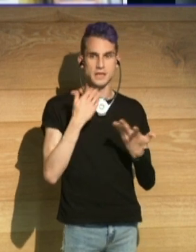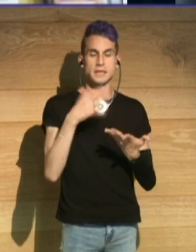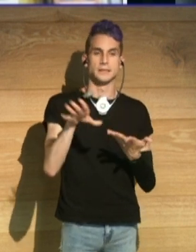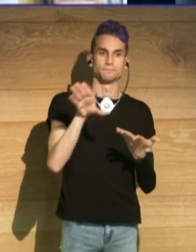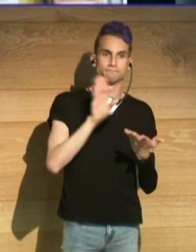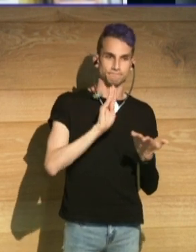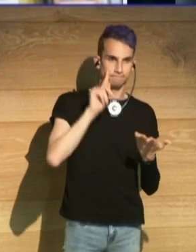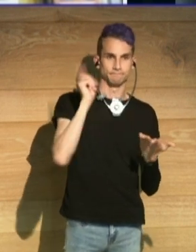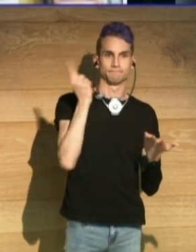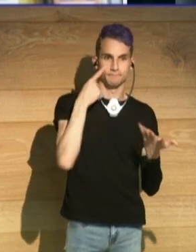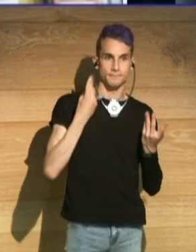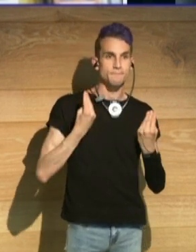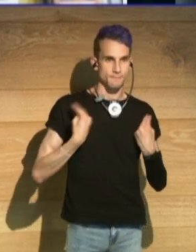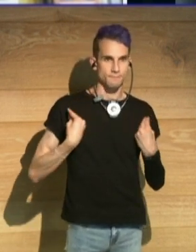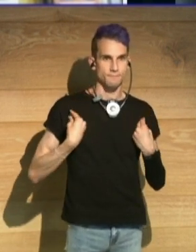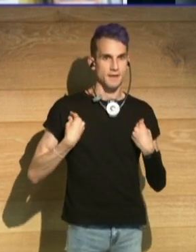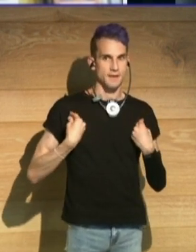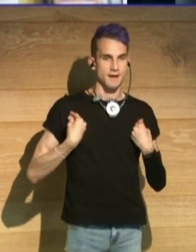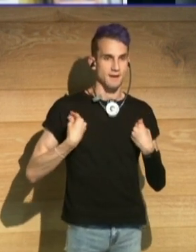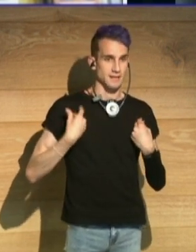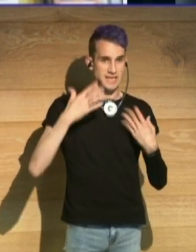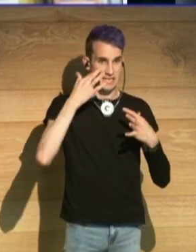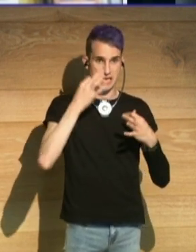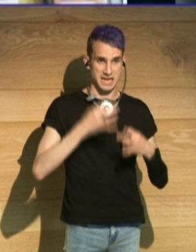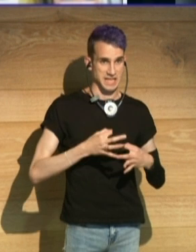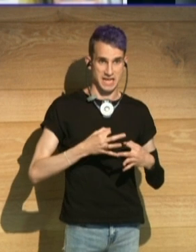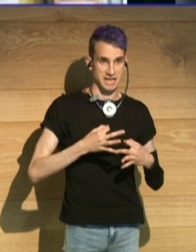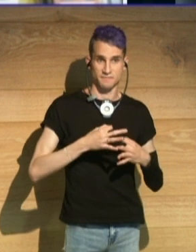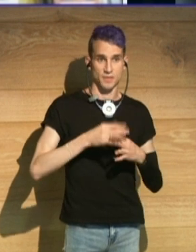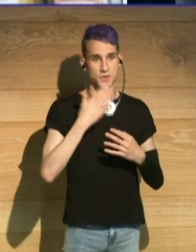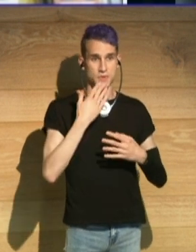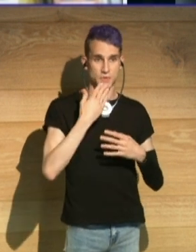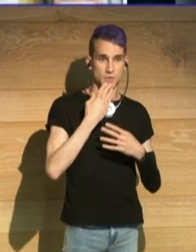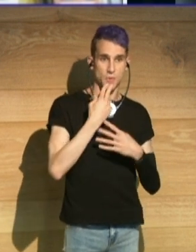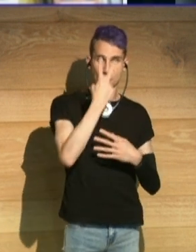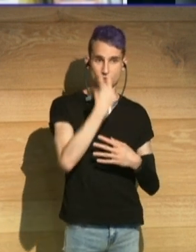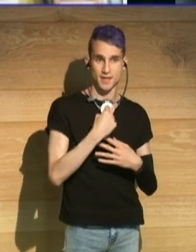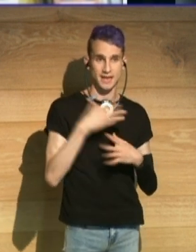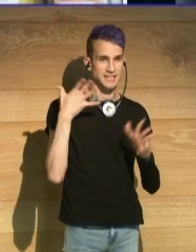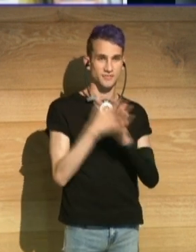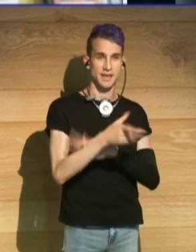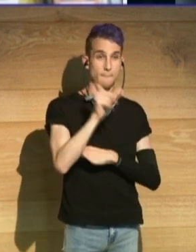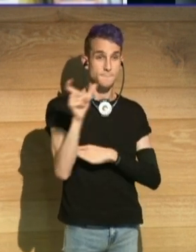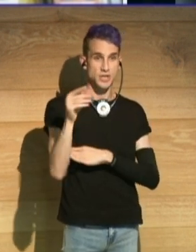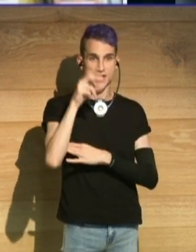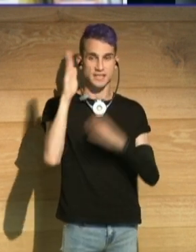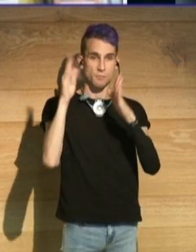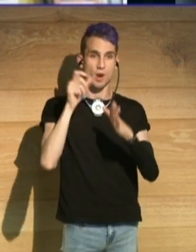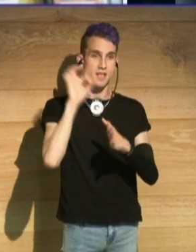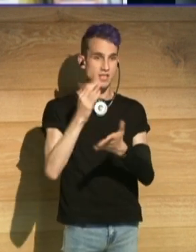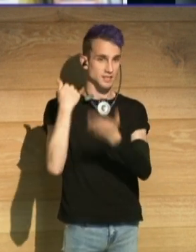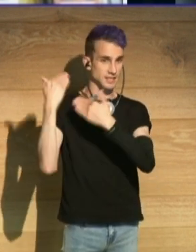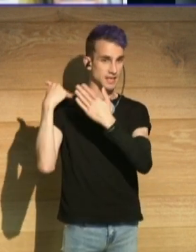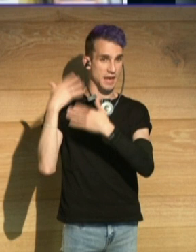de que la vida está ciega consigo misma. Es decir, que las personas que en aquellos años vivían esos acontecimientos